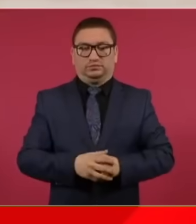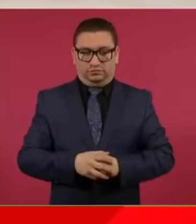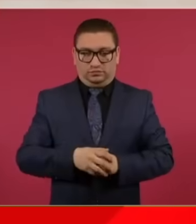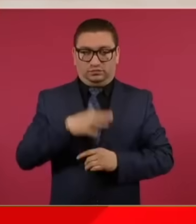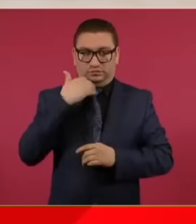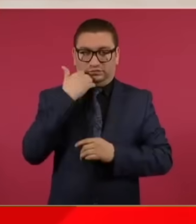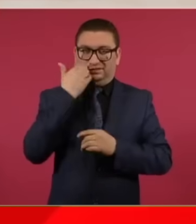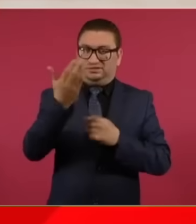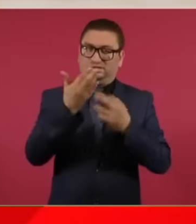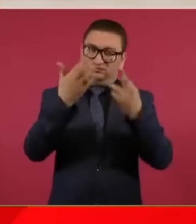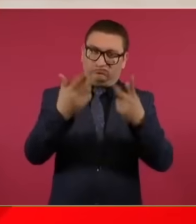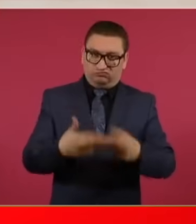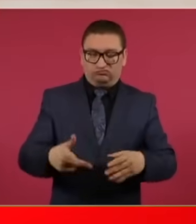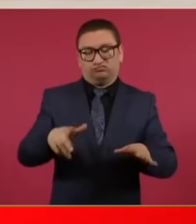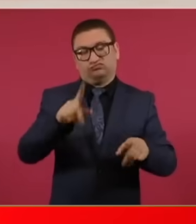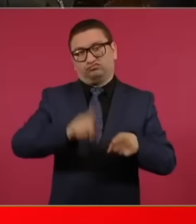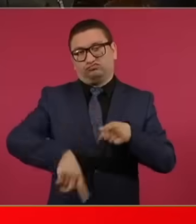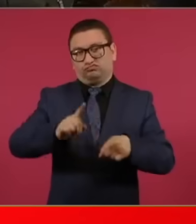destruirlas.